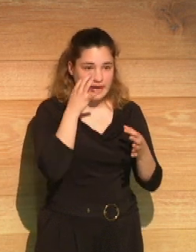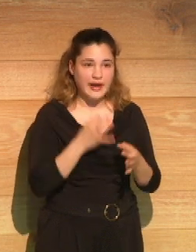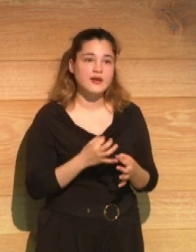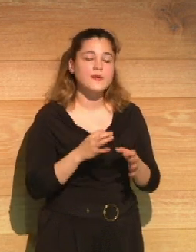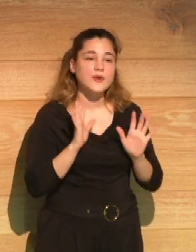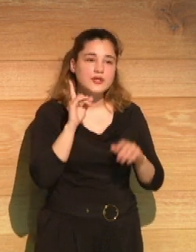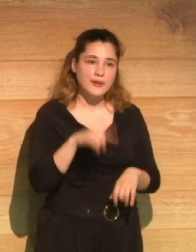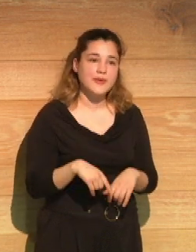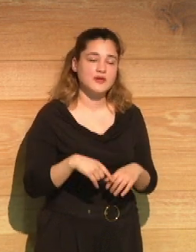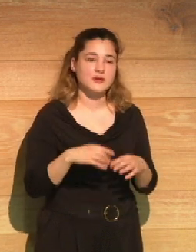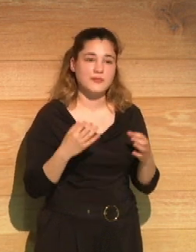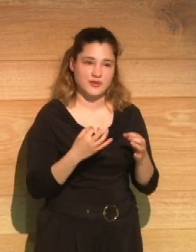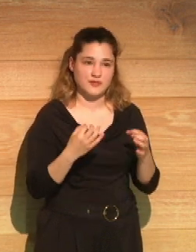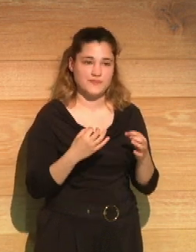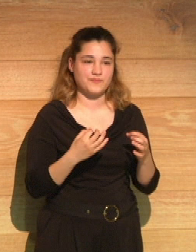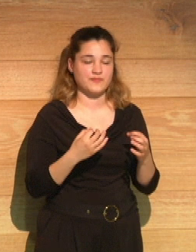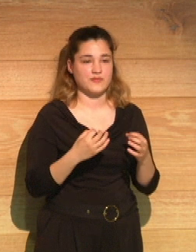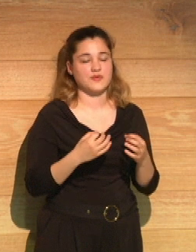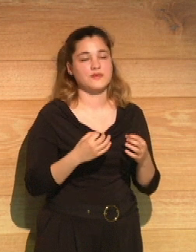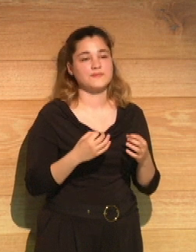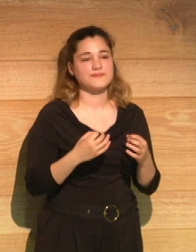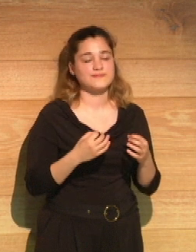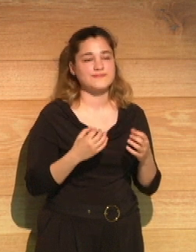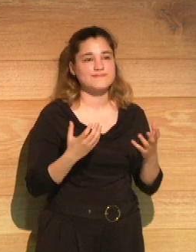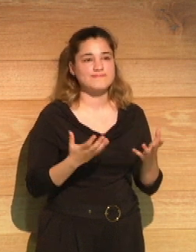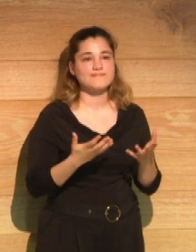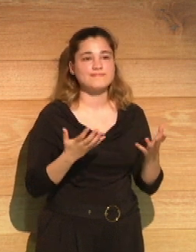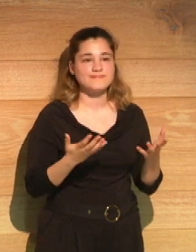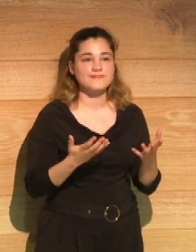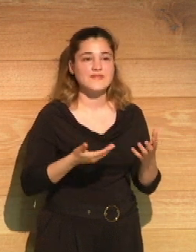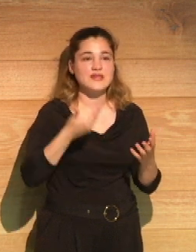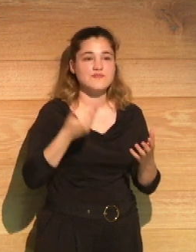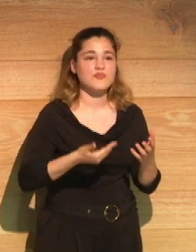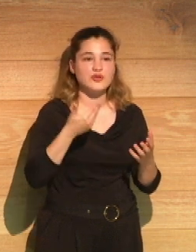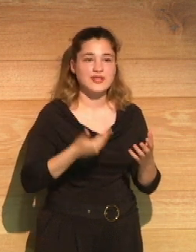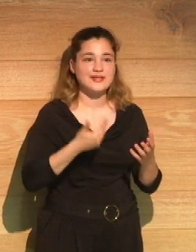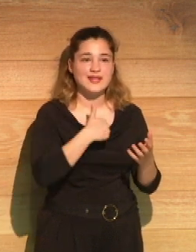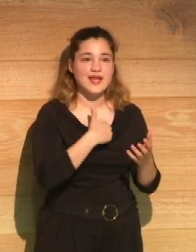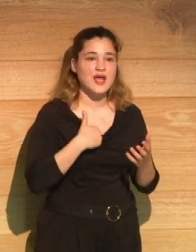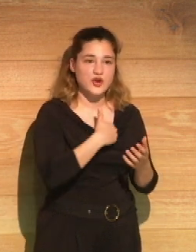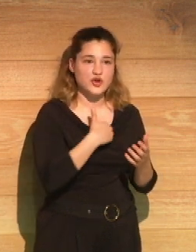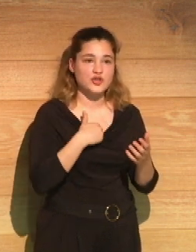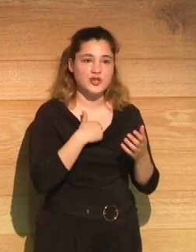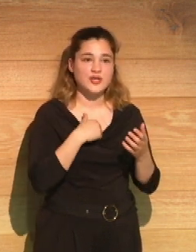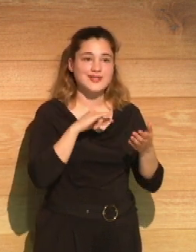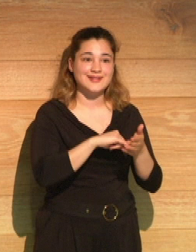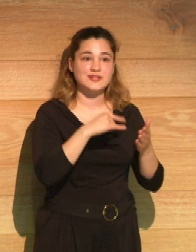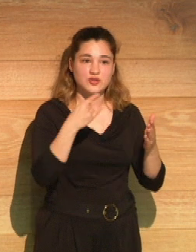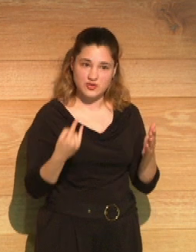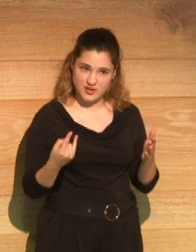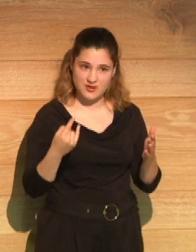el incremento y el importante rol que la tecnología y